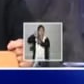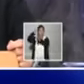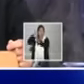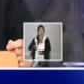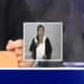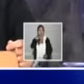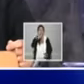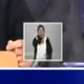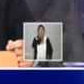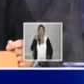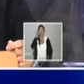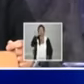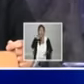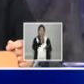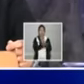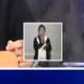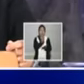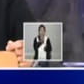el señor,